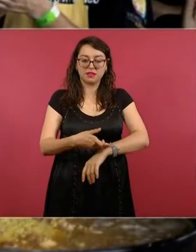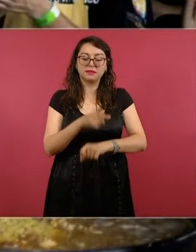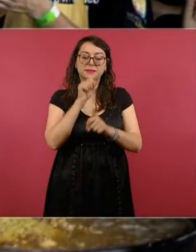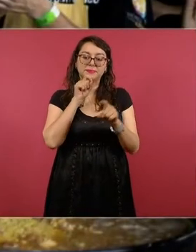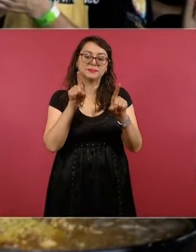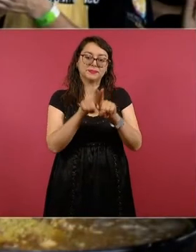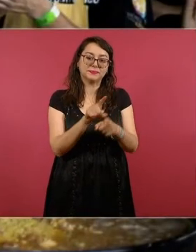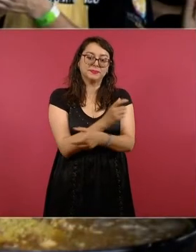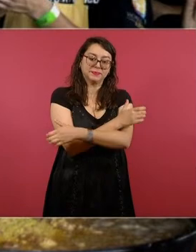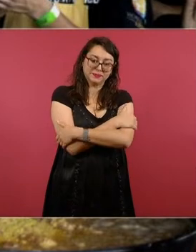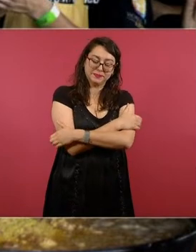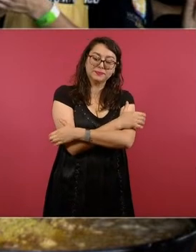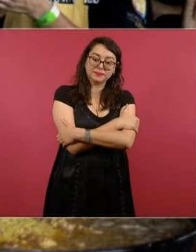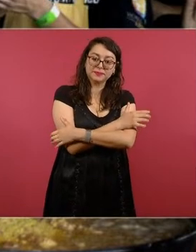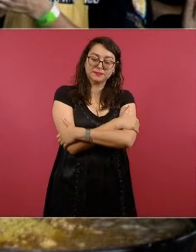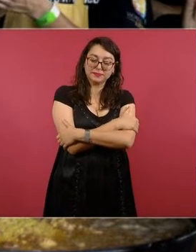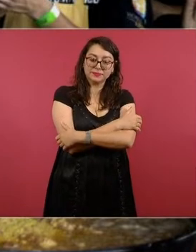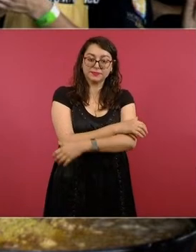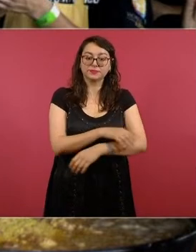Eran algunos